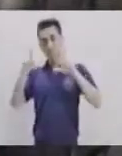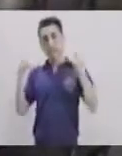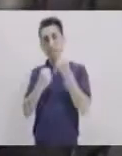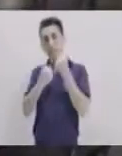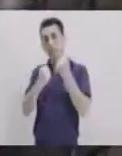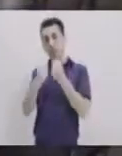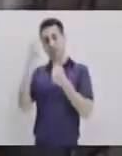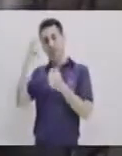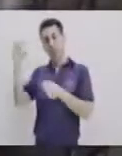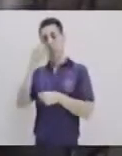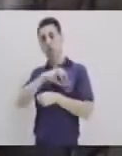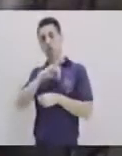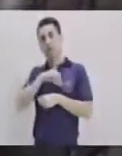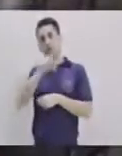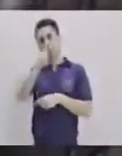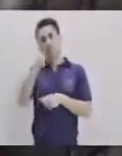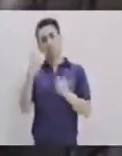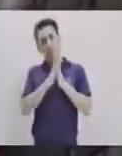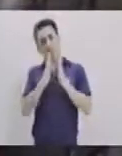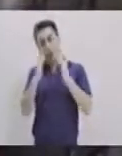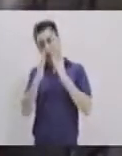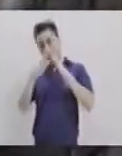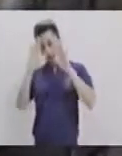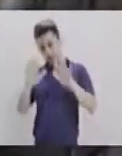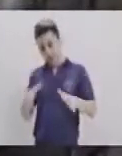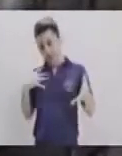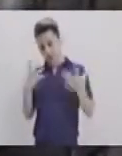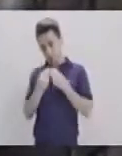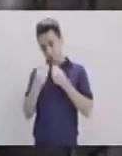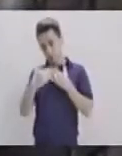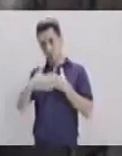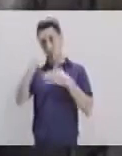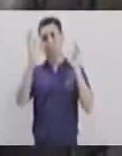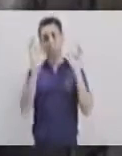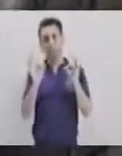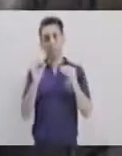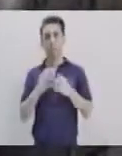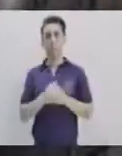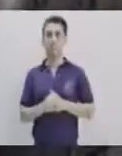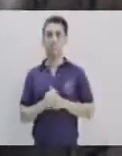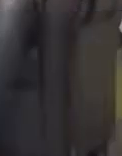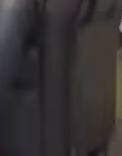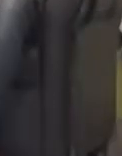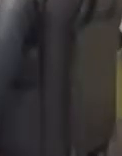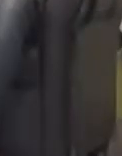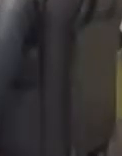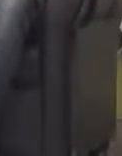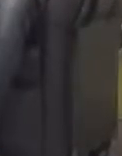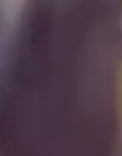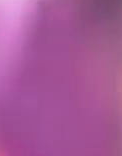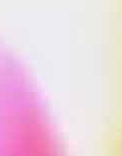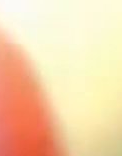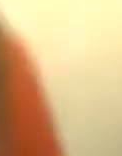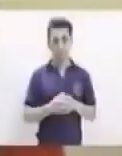apoyo psicosocial y ustedes por favor quédense en casa y recuerden que juntos saldremos adelante.